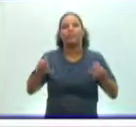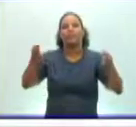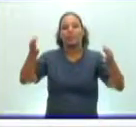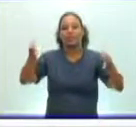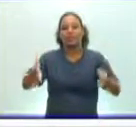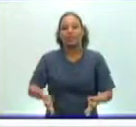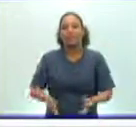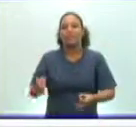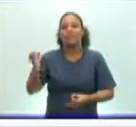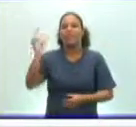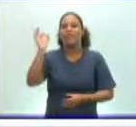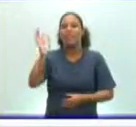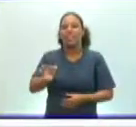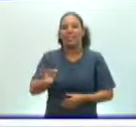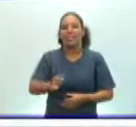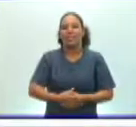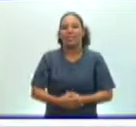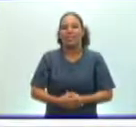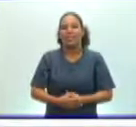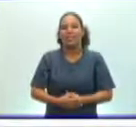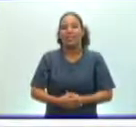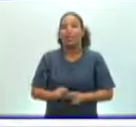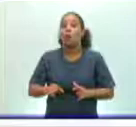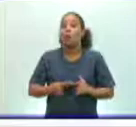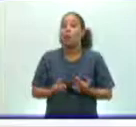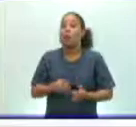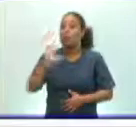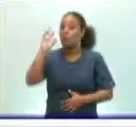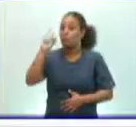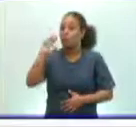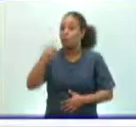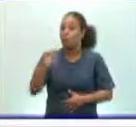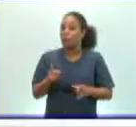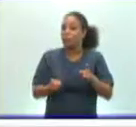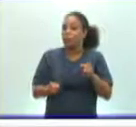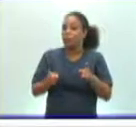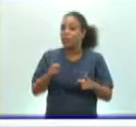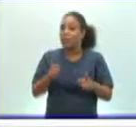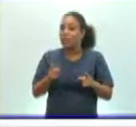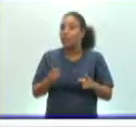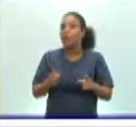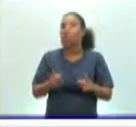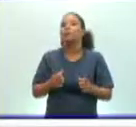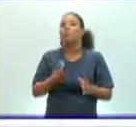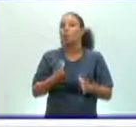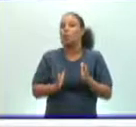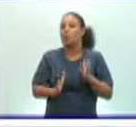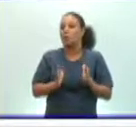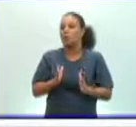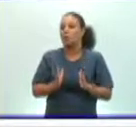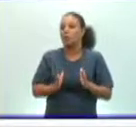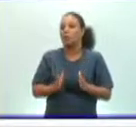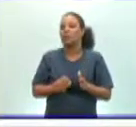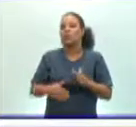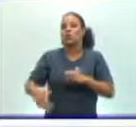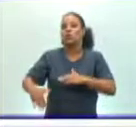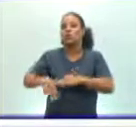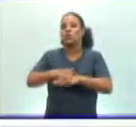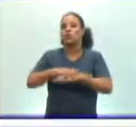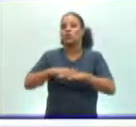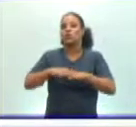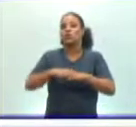Efectivamente, verdadera, porque estamos hablando de segmentos correspondientes sobre